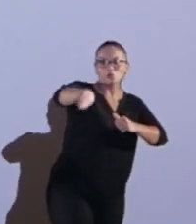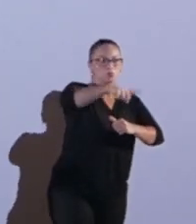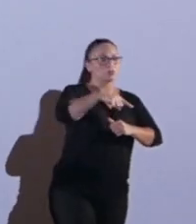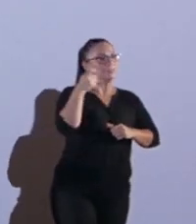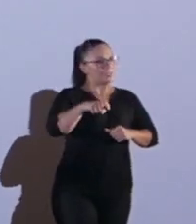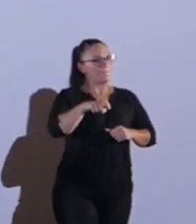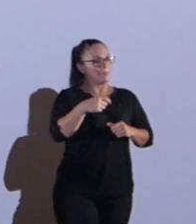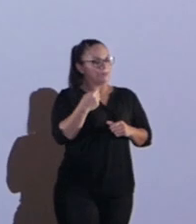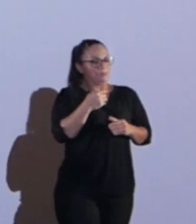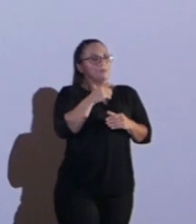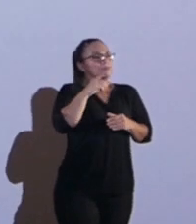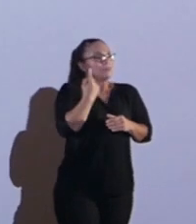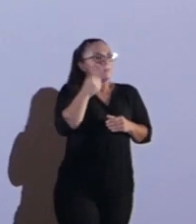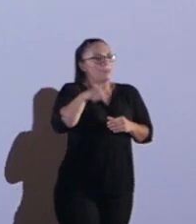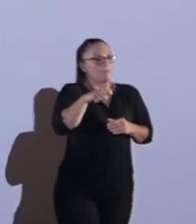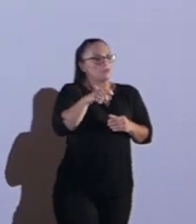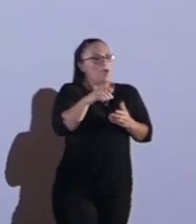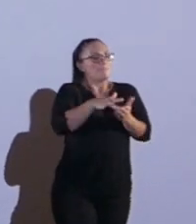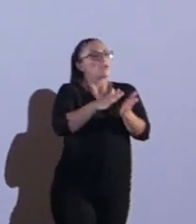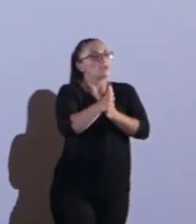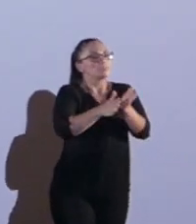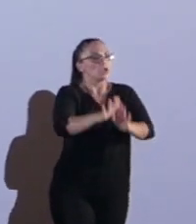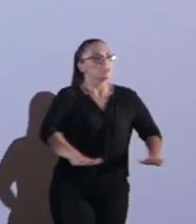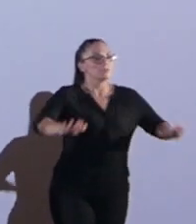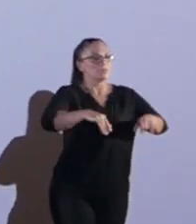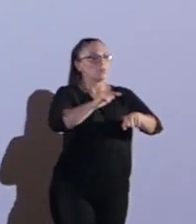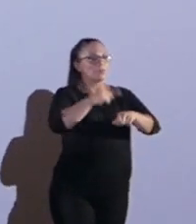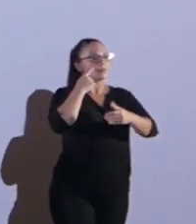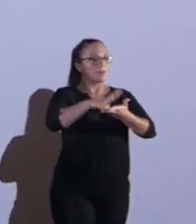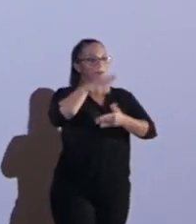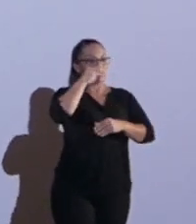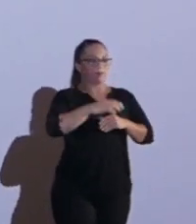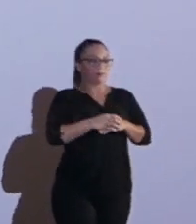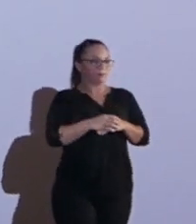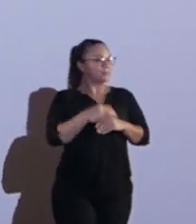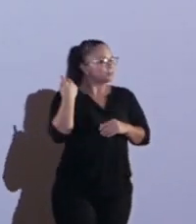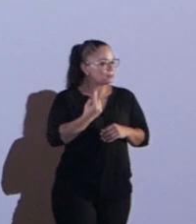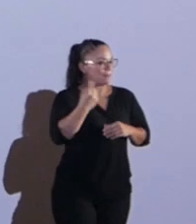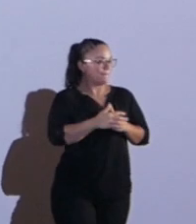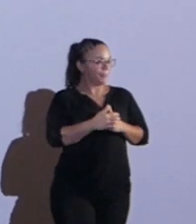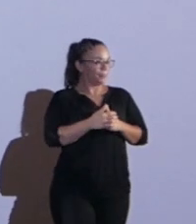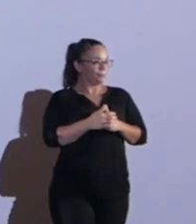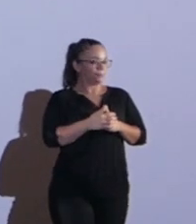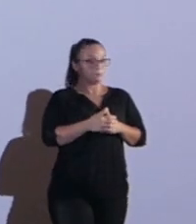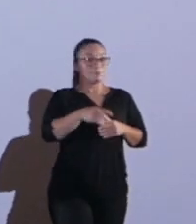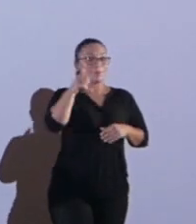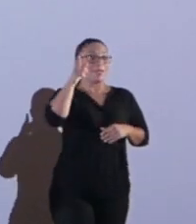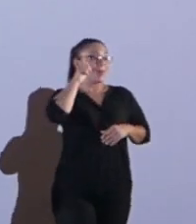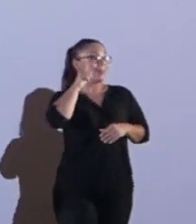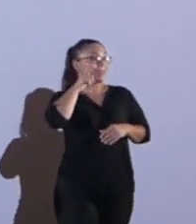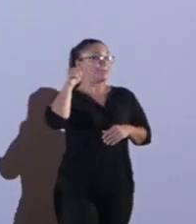aprovechando los espacios y los momentos para aprender en ese marco el limón hay un proyecto